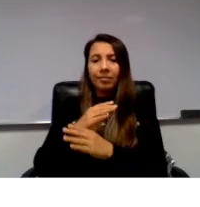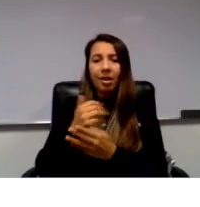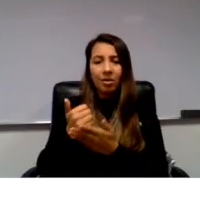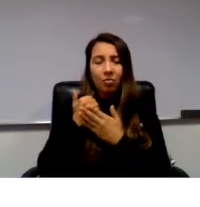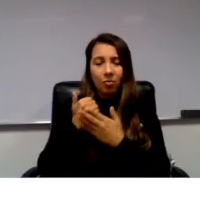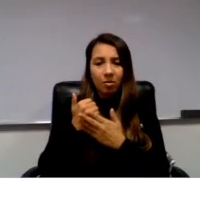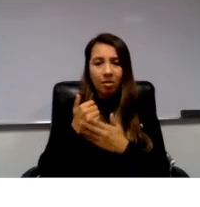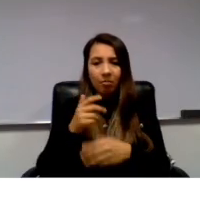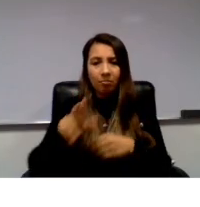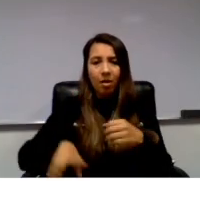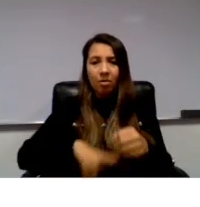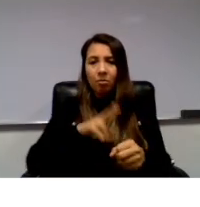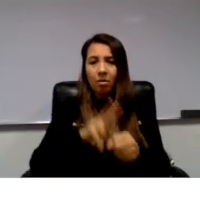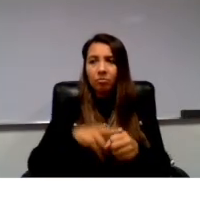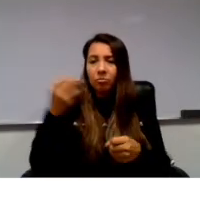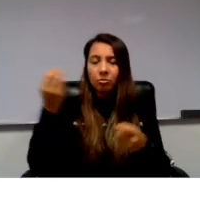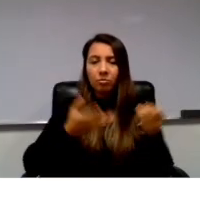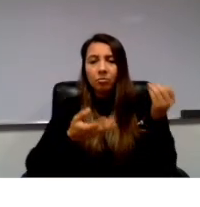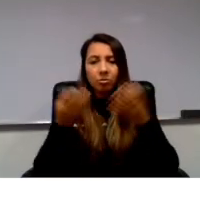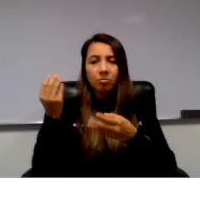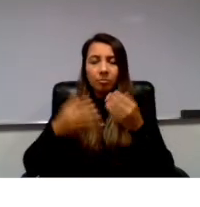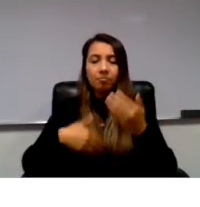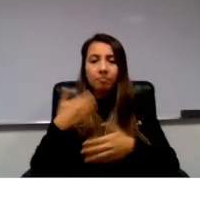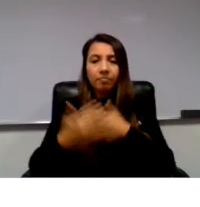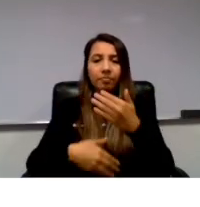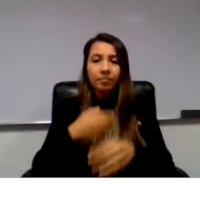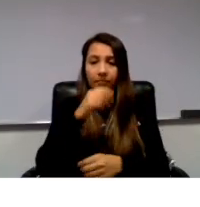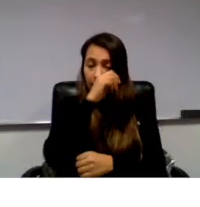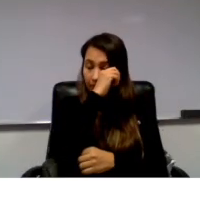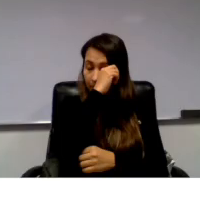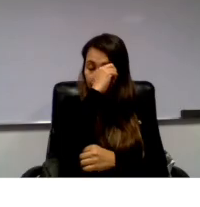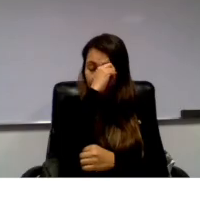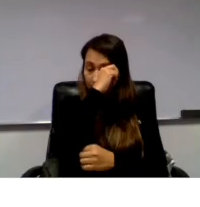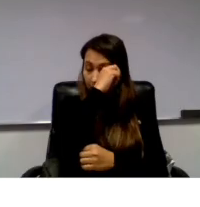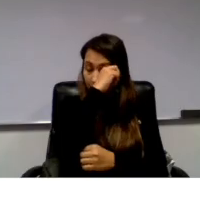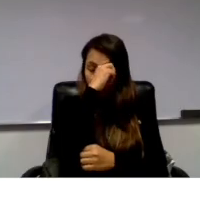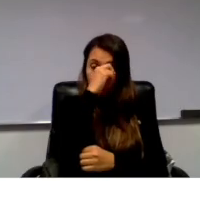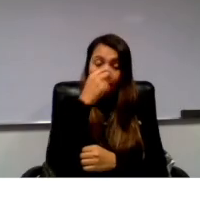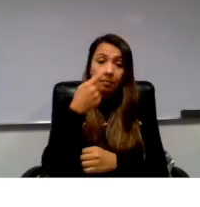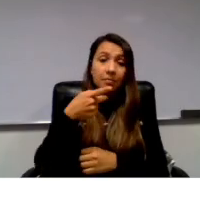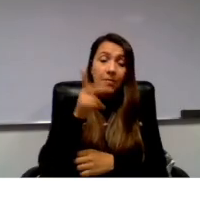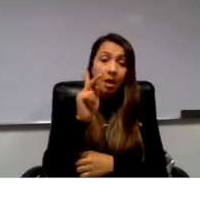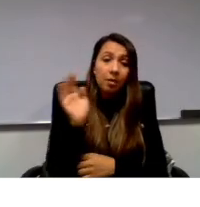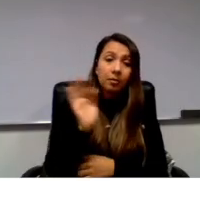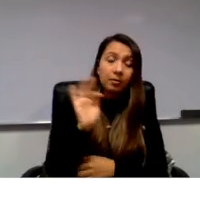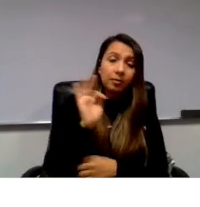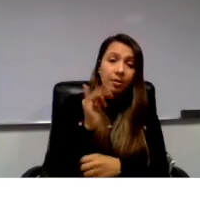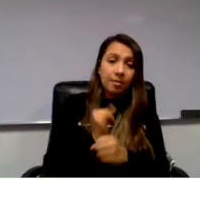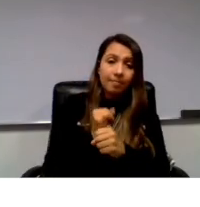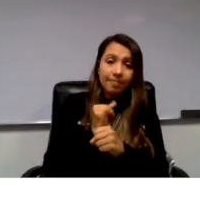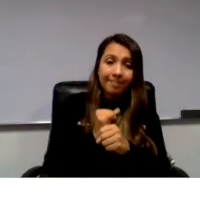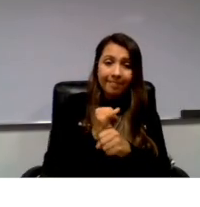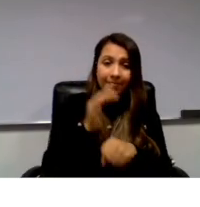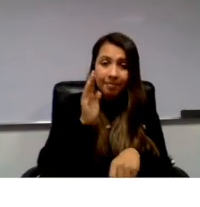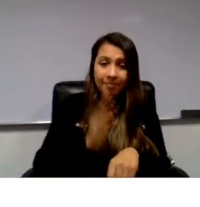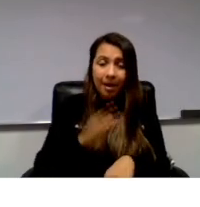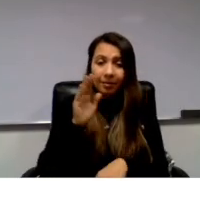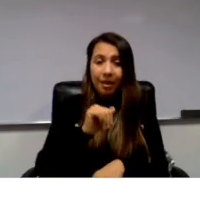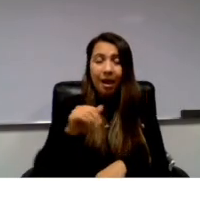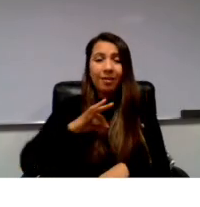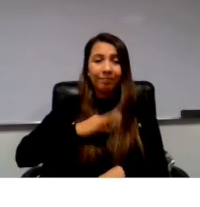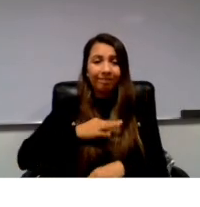encontrado en la naturaleza, pero pues si no hacemos más investigación y desarrollo en